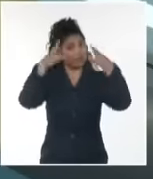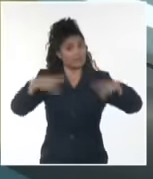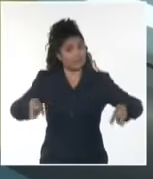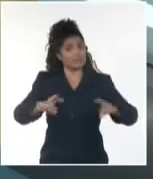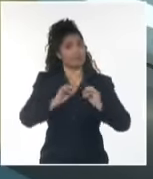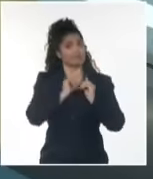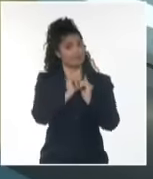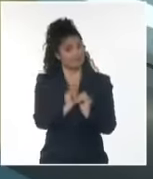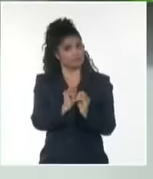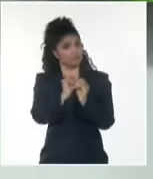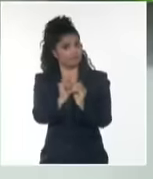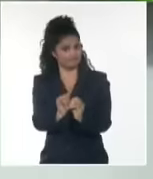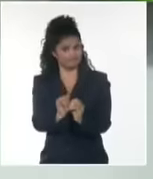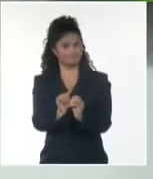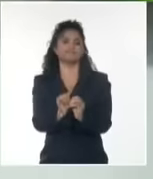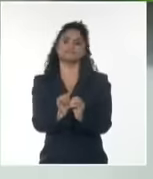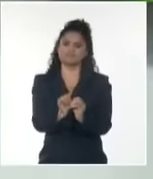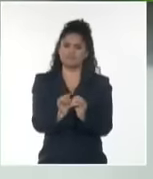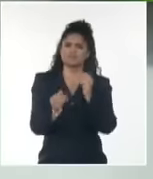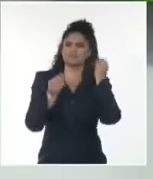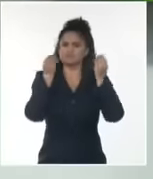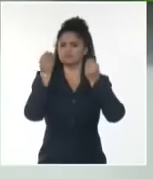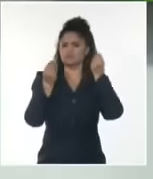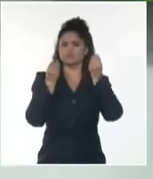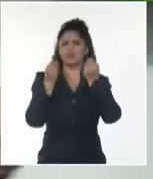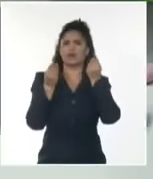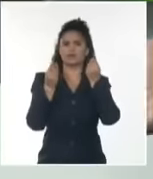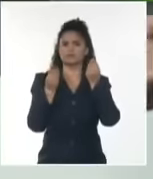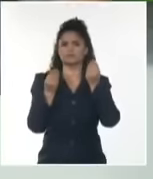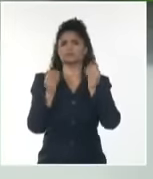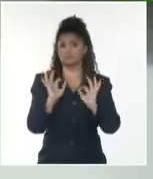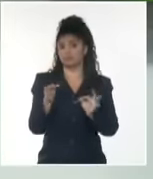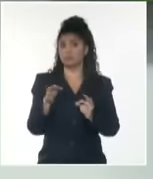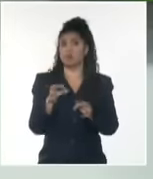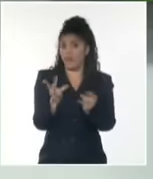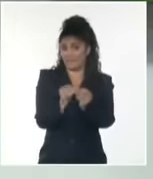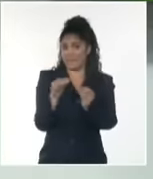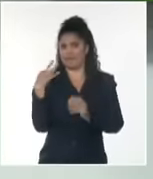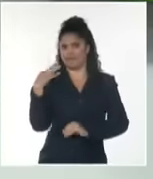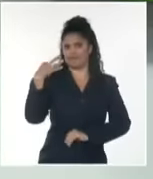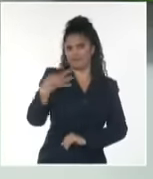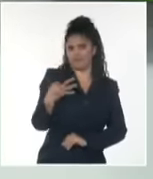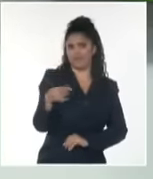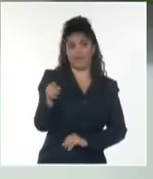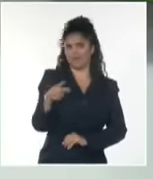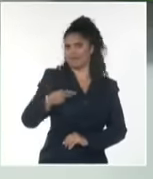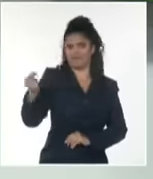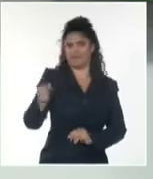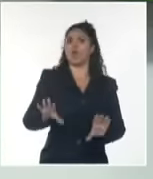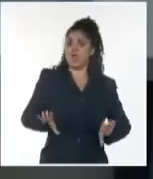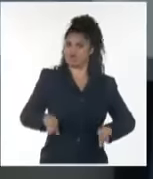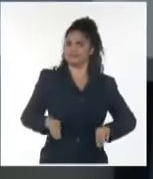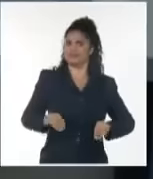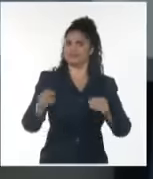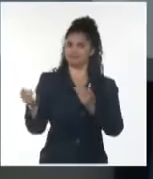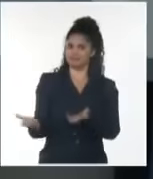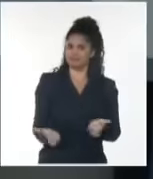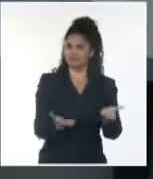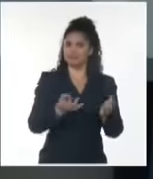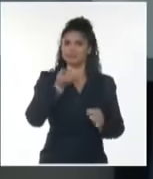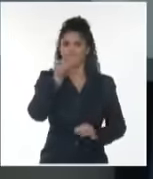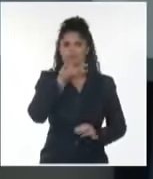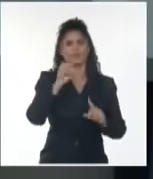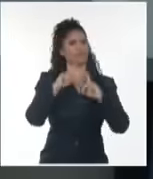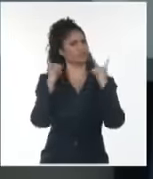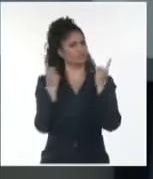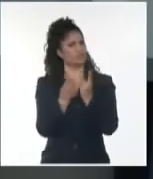hecho, vamos a decir, que cursarle la invitación. Muchas a usted. Gracias. Aceptó de inmediato, por supuesto, para estar con nosotros y brindarnos toda